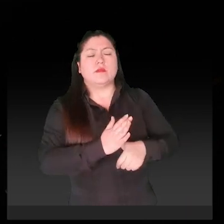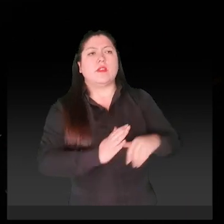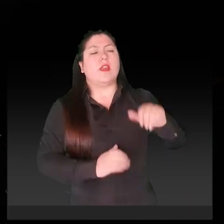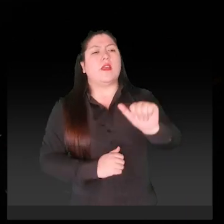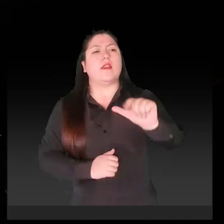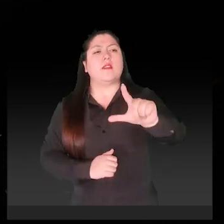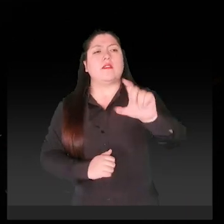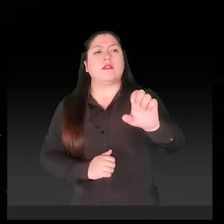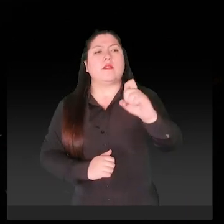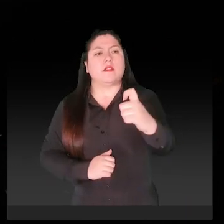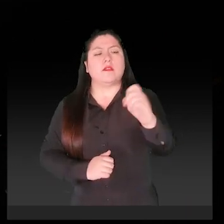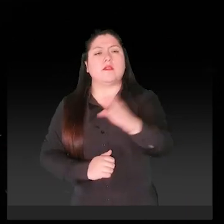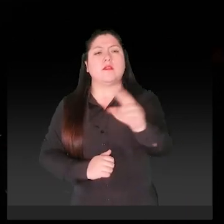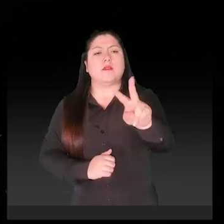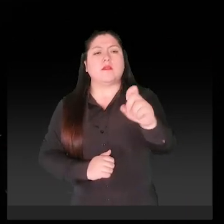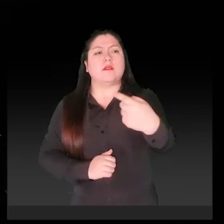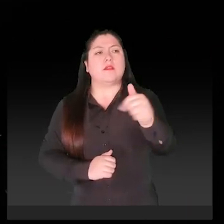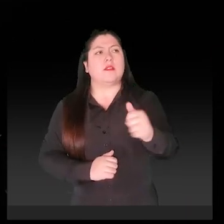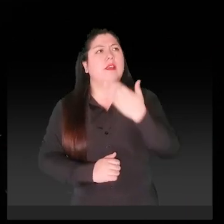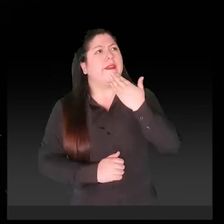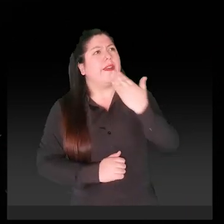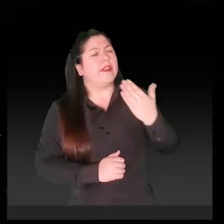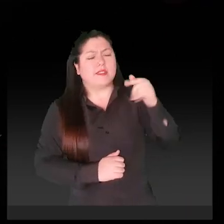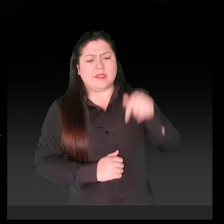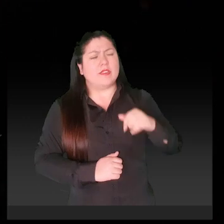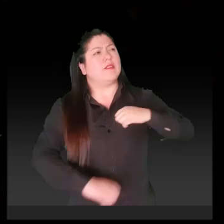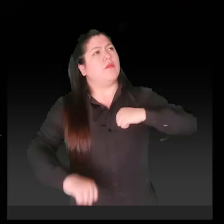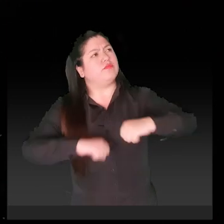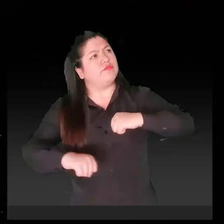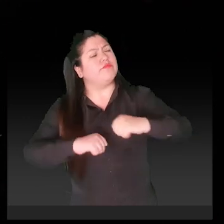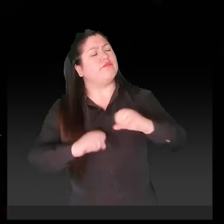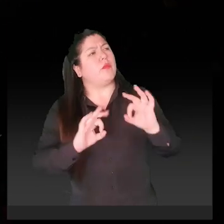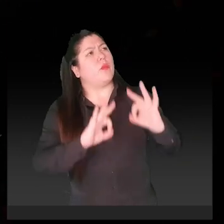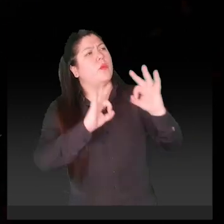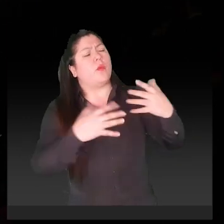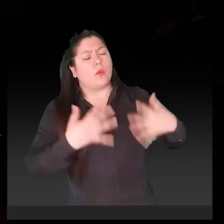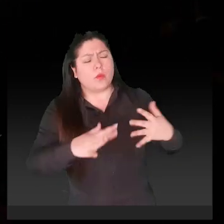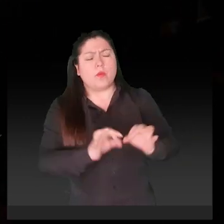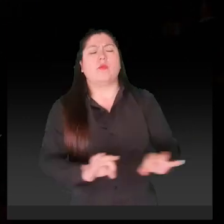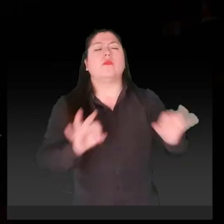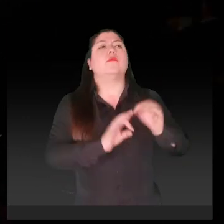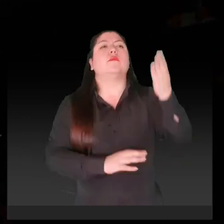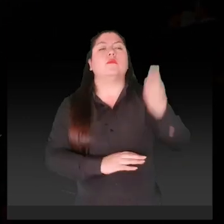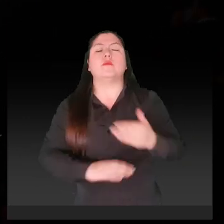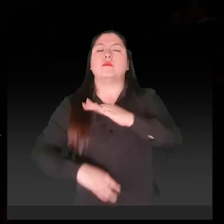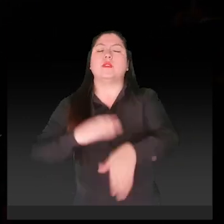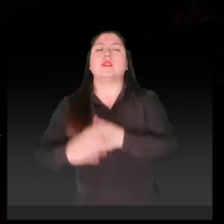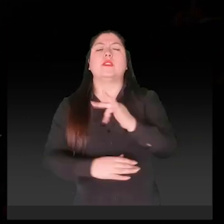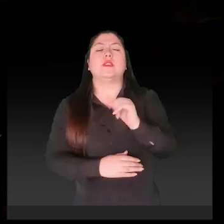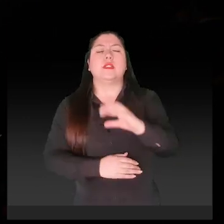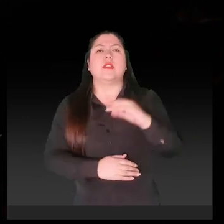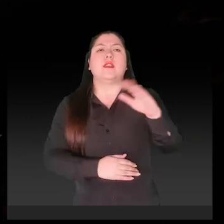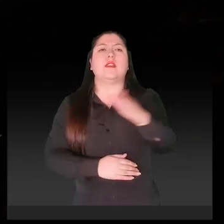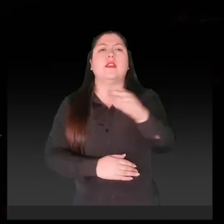Vega. Gracias, registrador, por este importante acontecimiento. Mi saludo a la ministra de